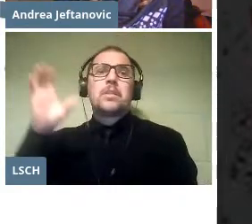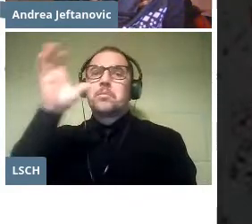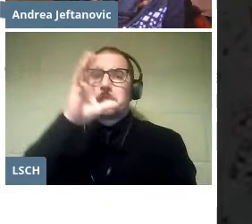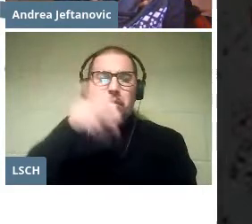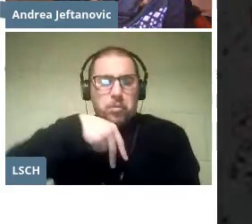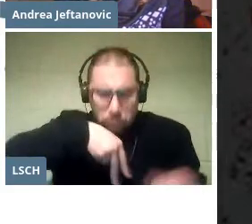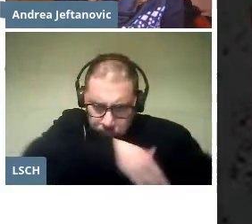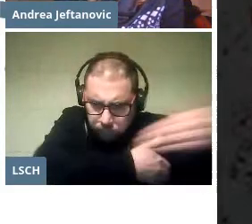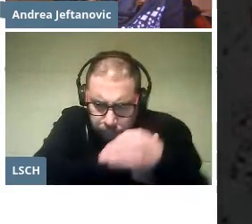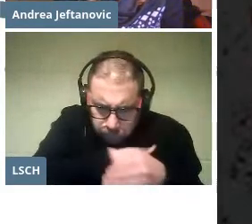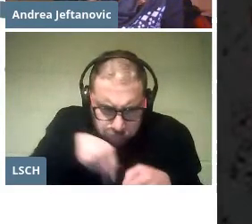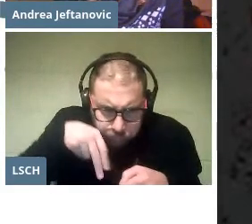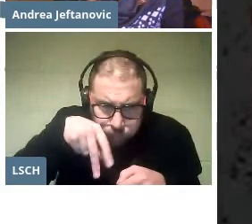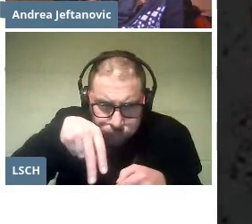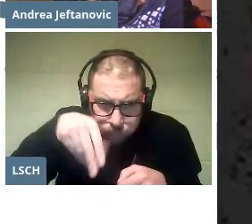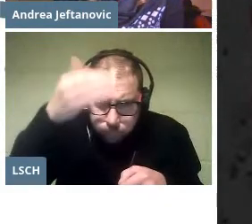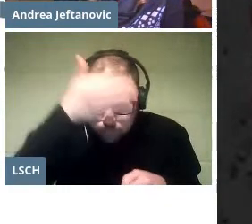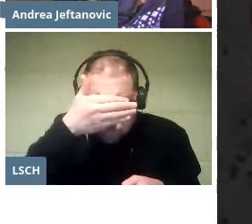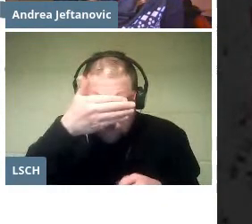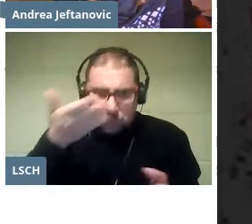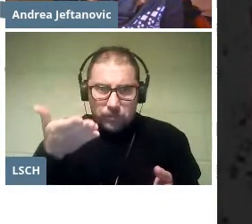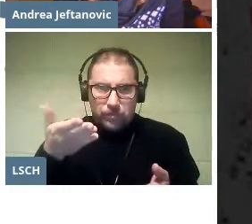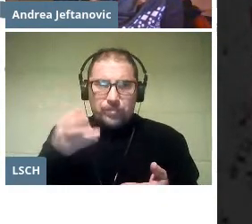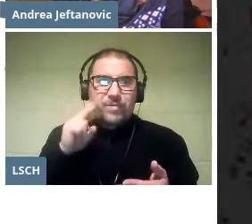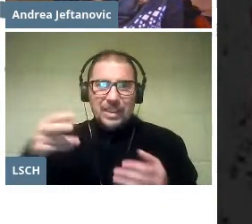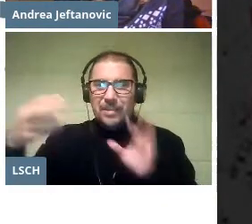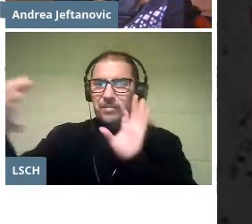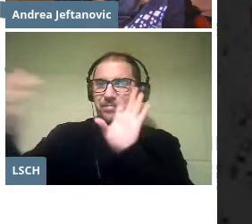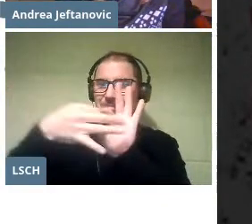marcha sin dejarse interpelar.